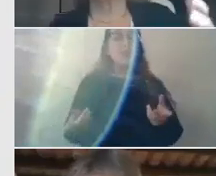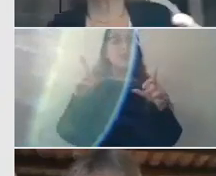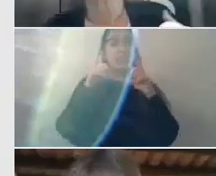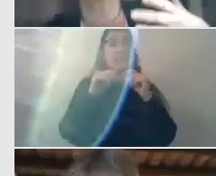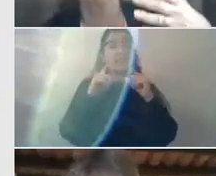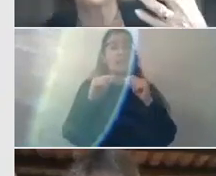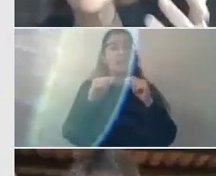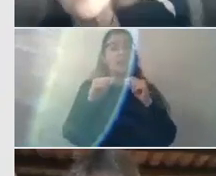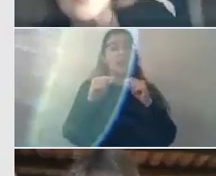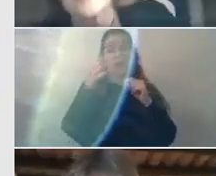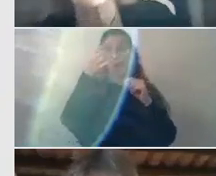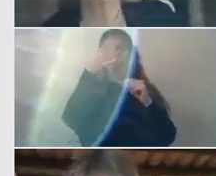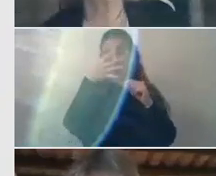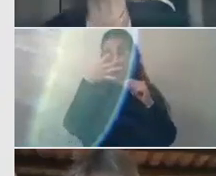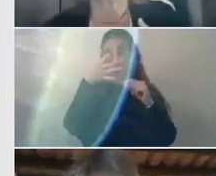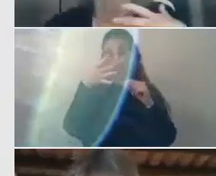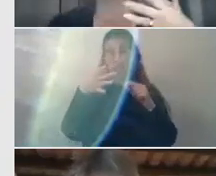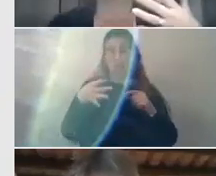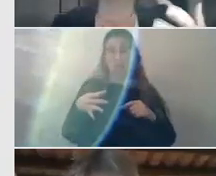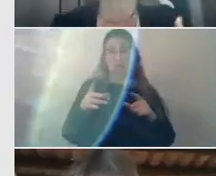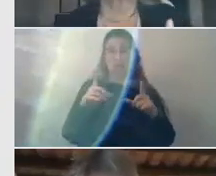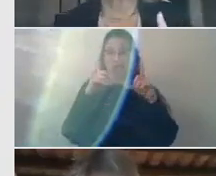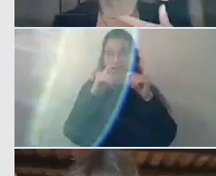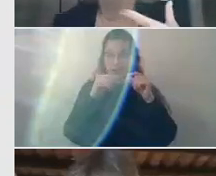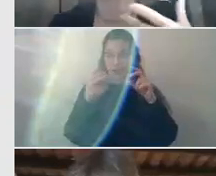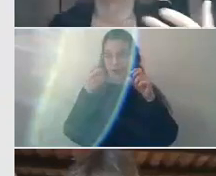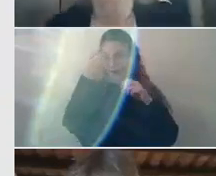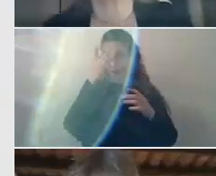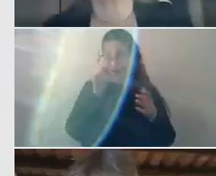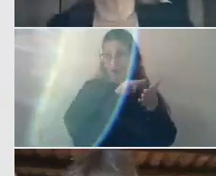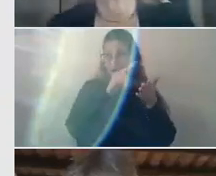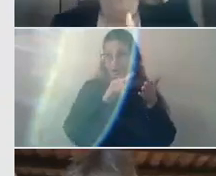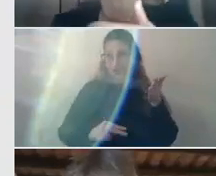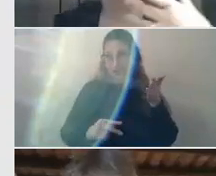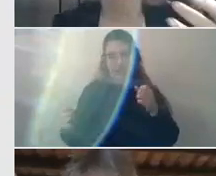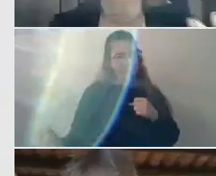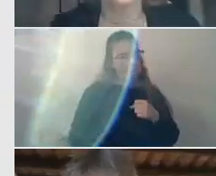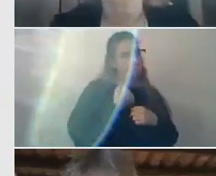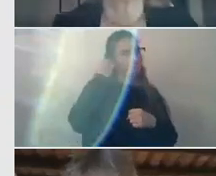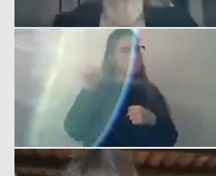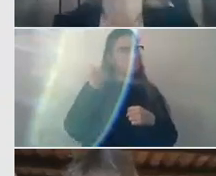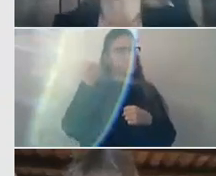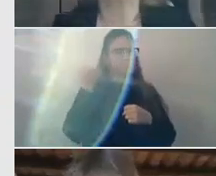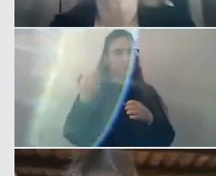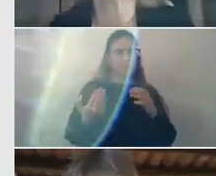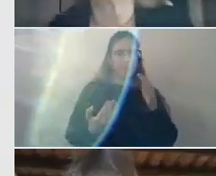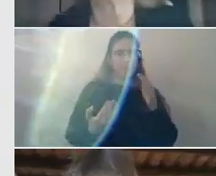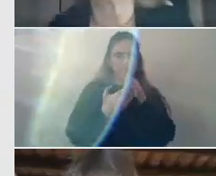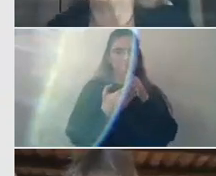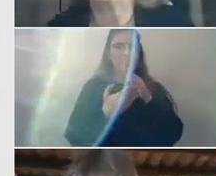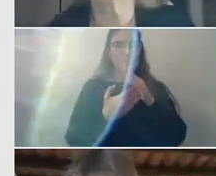diciendo el artículo 12 de la convención es el eje de todos estos cambios es